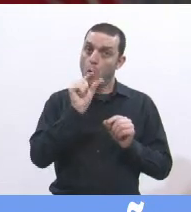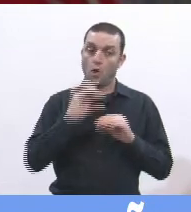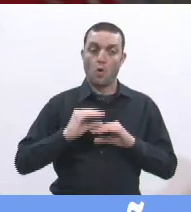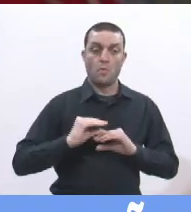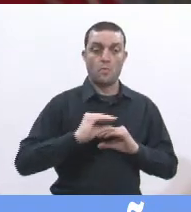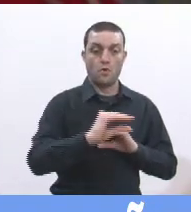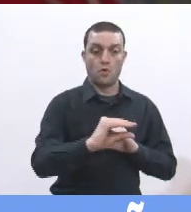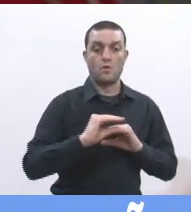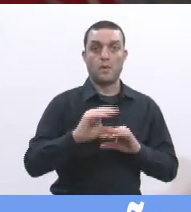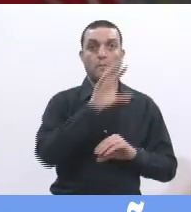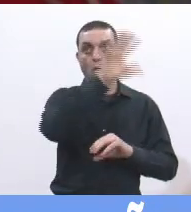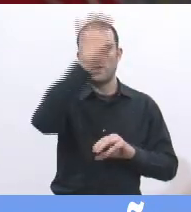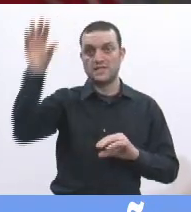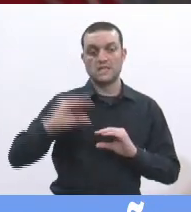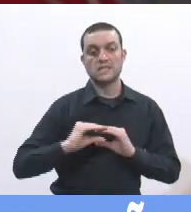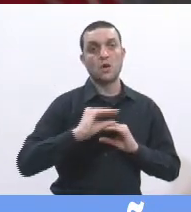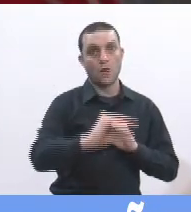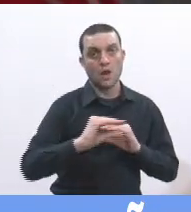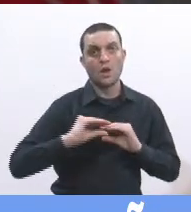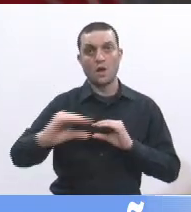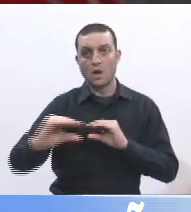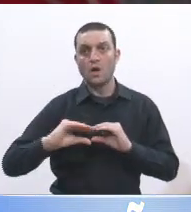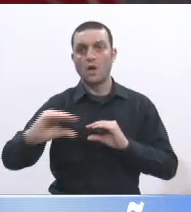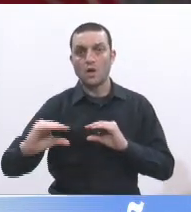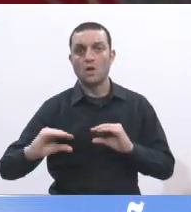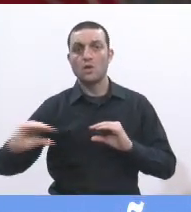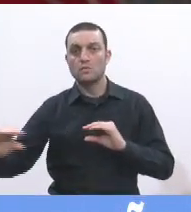quedado, acá lo dijo Lustó, con de gran manera